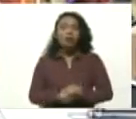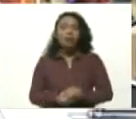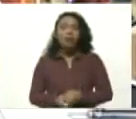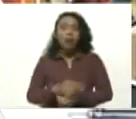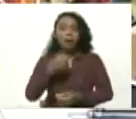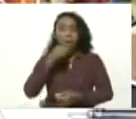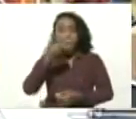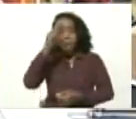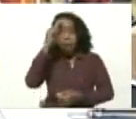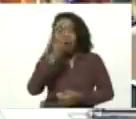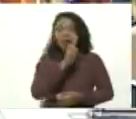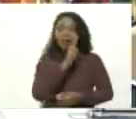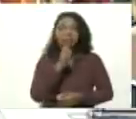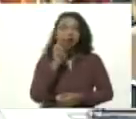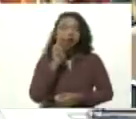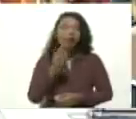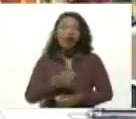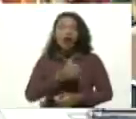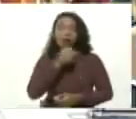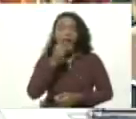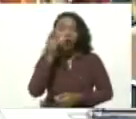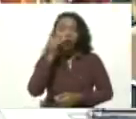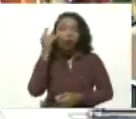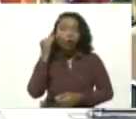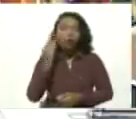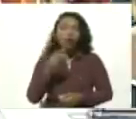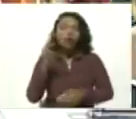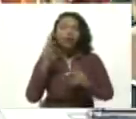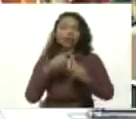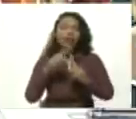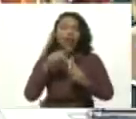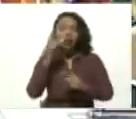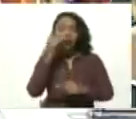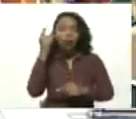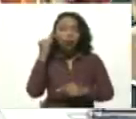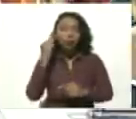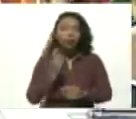padre, madre, abuela, abuelo, tía, tía,